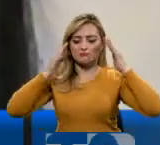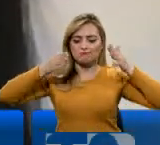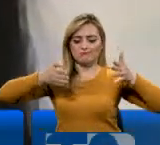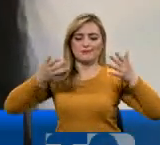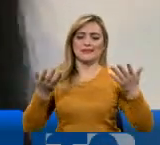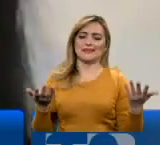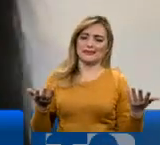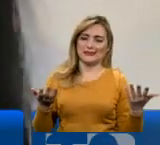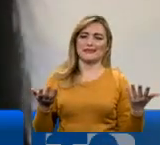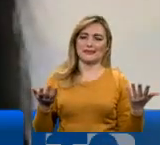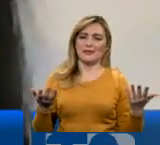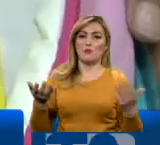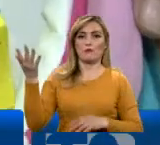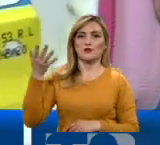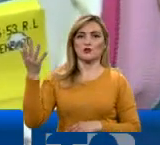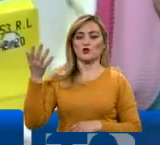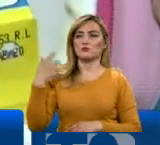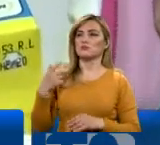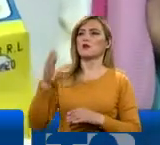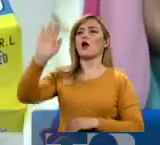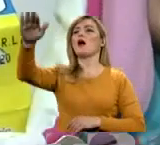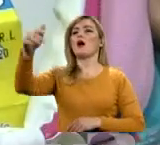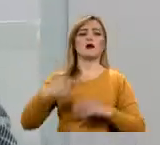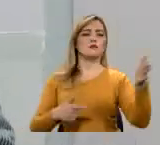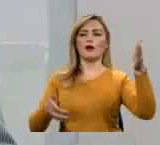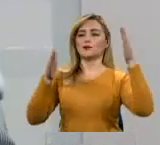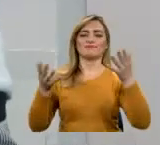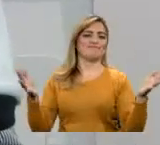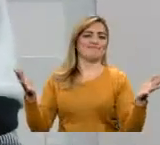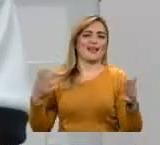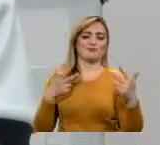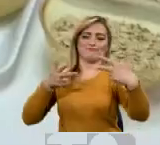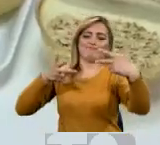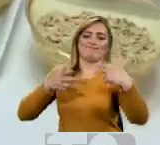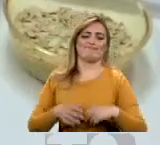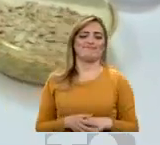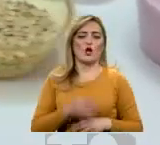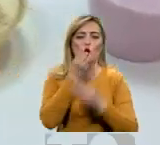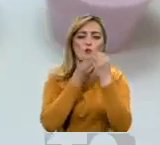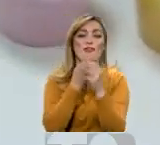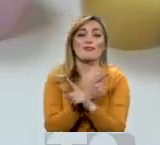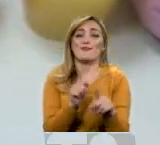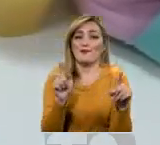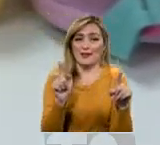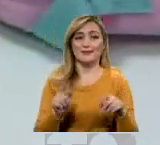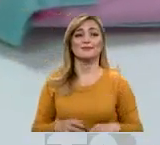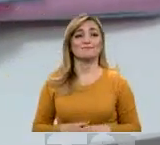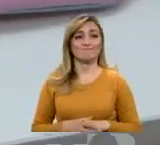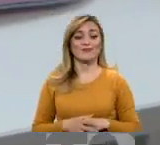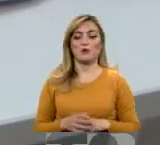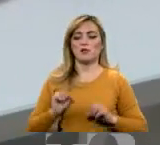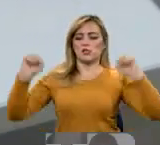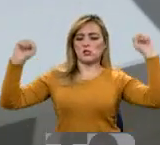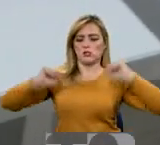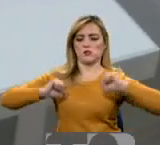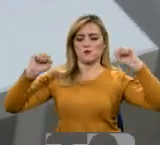no estar dirigidos por sus maestros, van a necesitar un poco más, otro tipo de alimentos al no tener un desgaste físico, energético como el